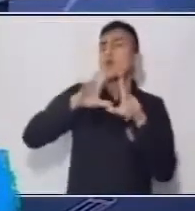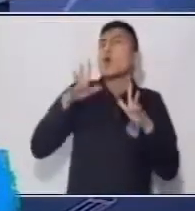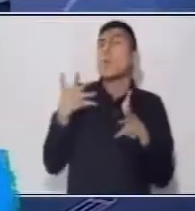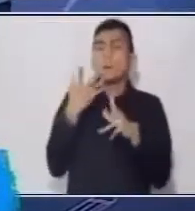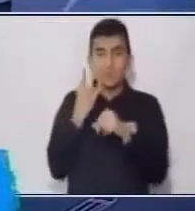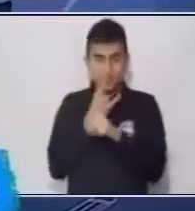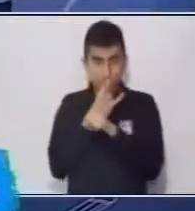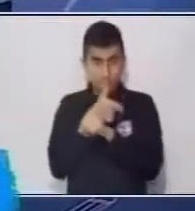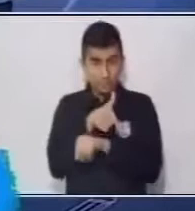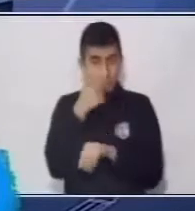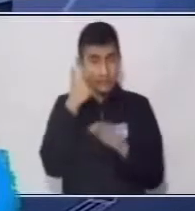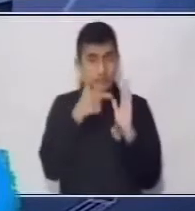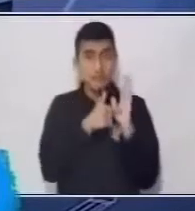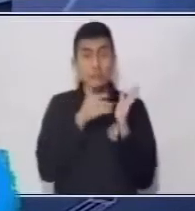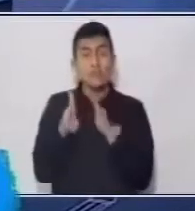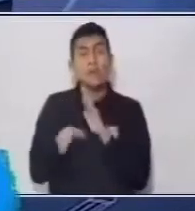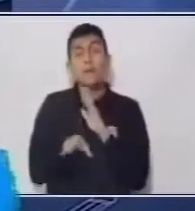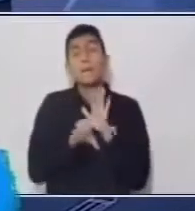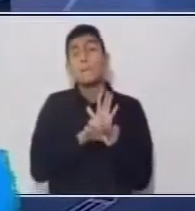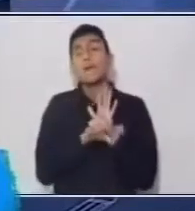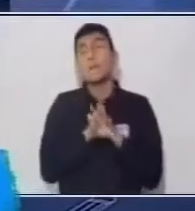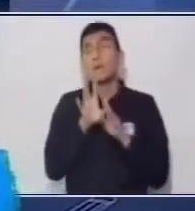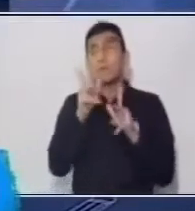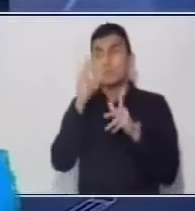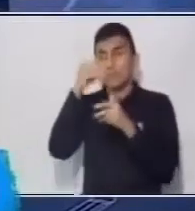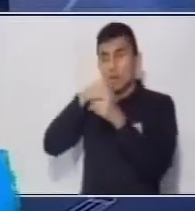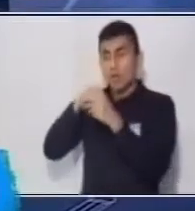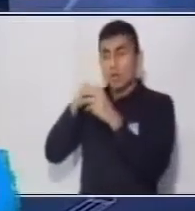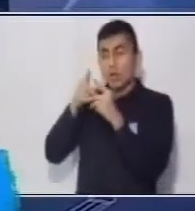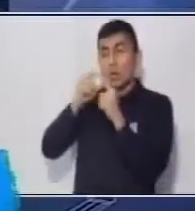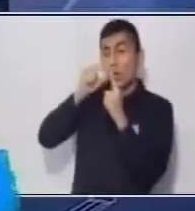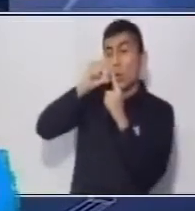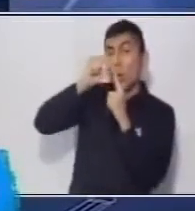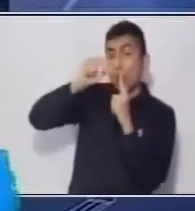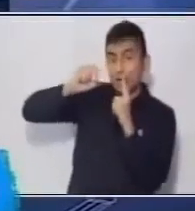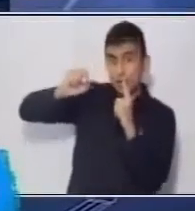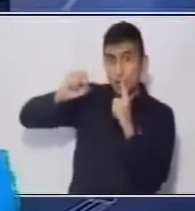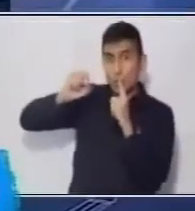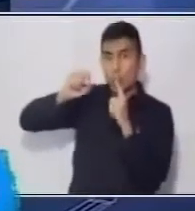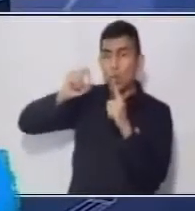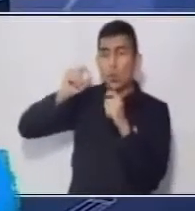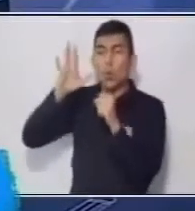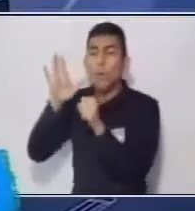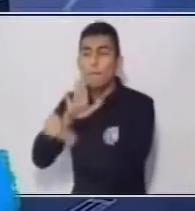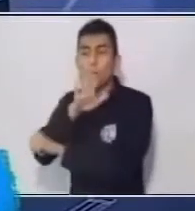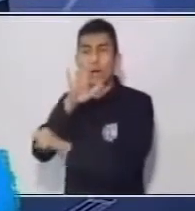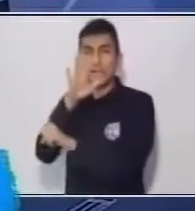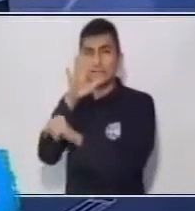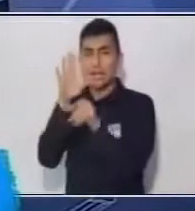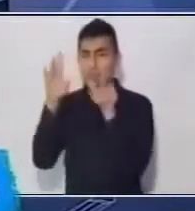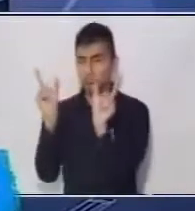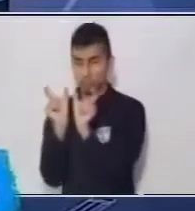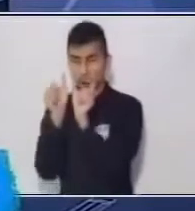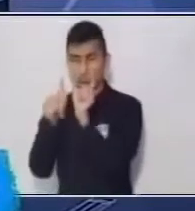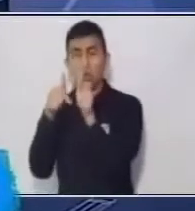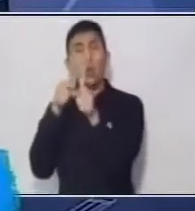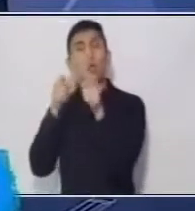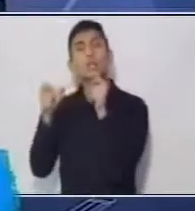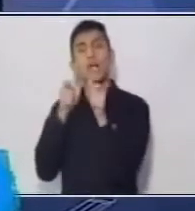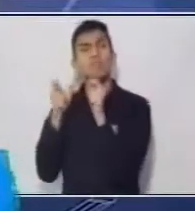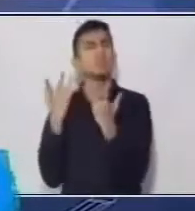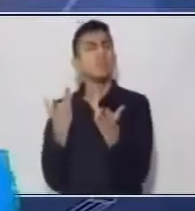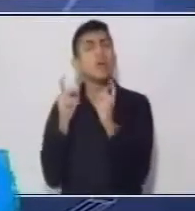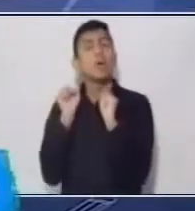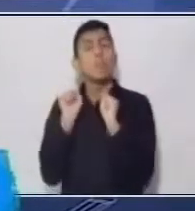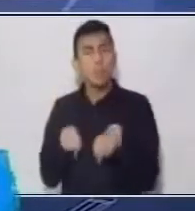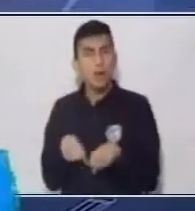Las oraciones coordinadas, iba así, las oraciones compuestas o complejas coordinadas pueden